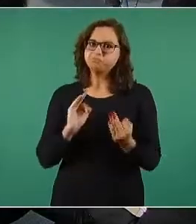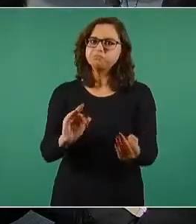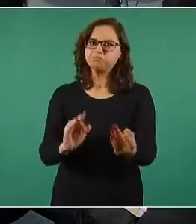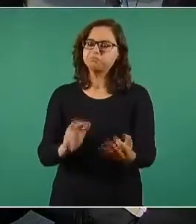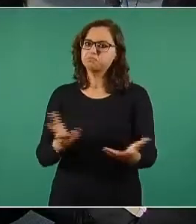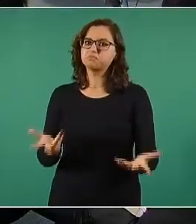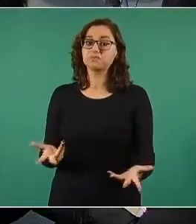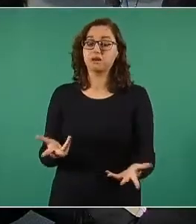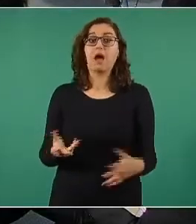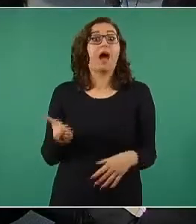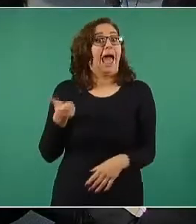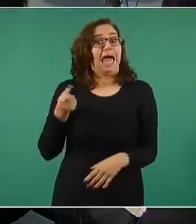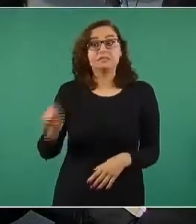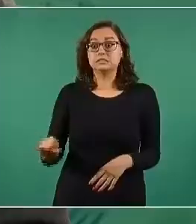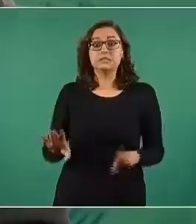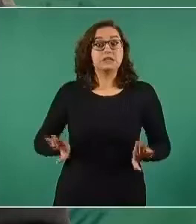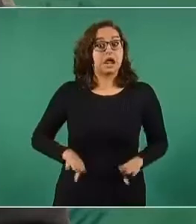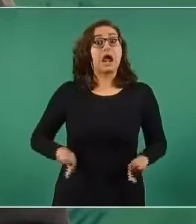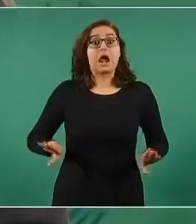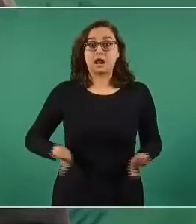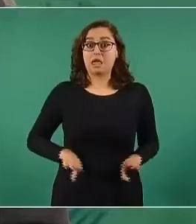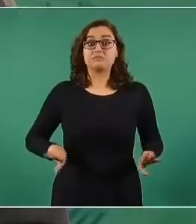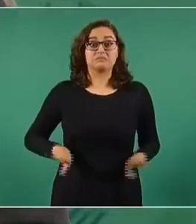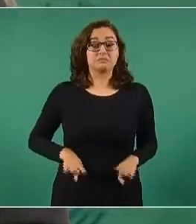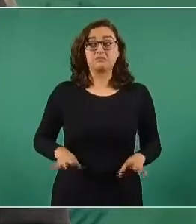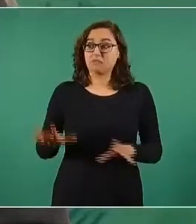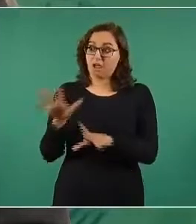Un político del trópico tiene que aprender